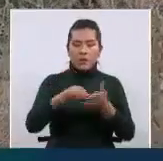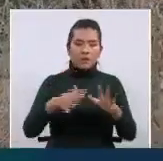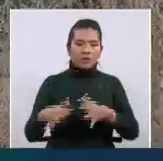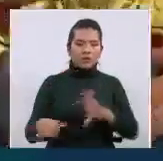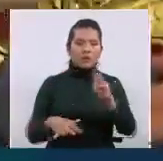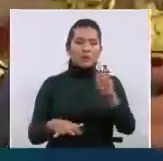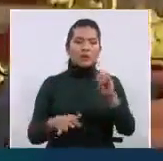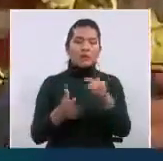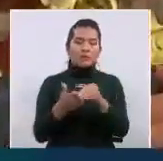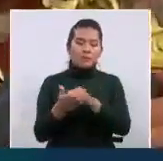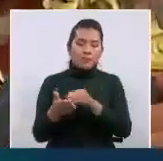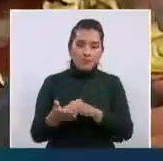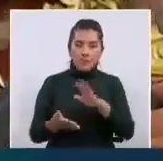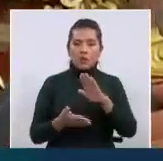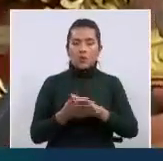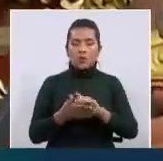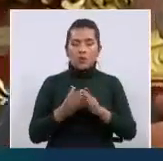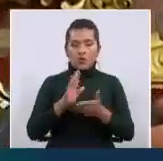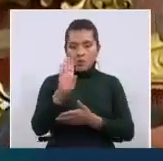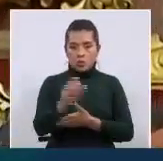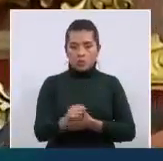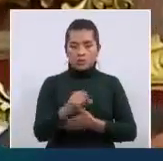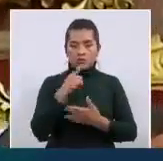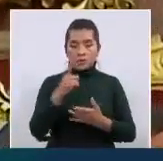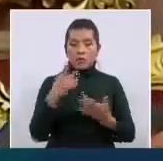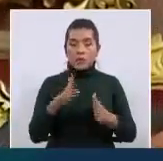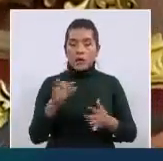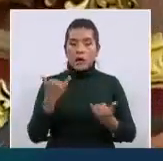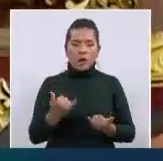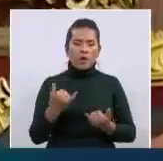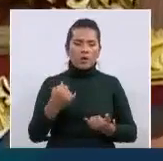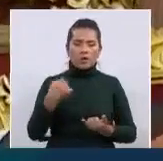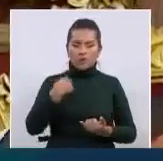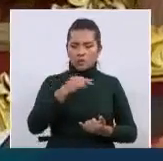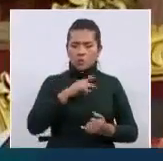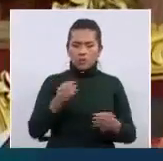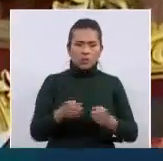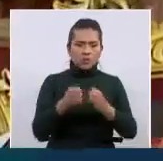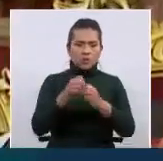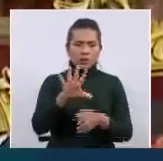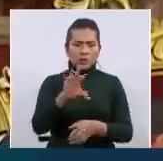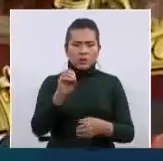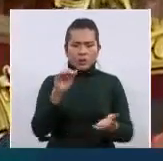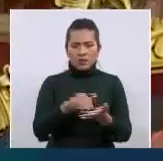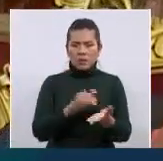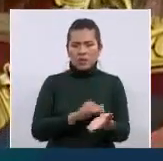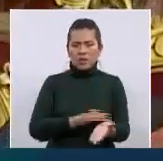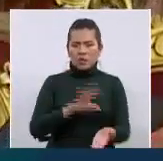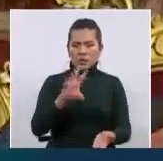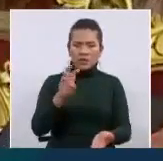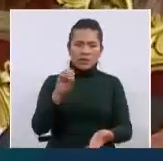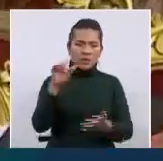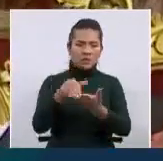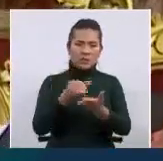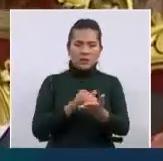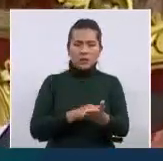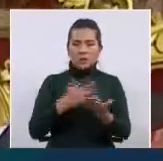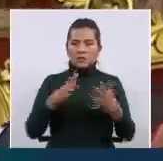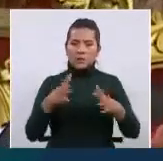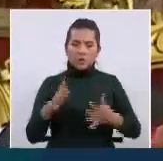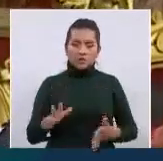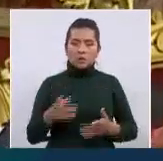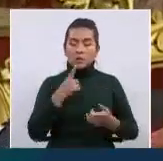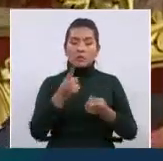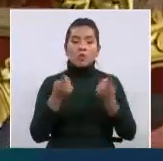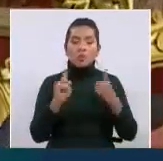de bolivianos. Por lo menos nos va a llevar unos 50 millones, 60 millones. En un momento de